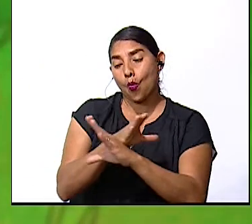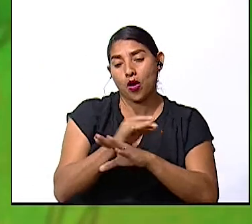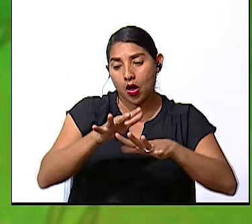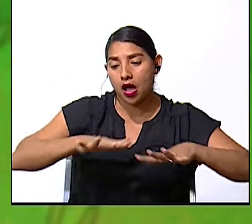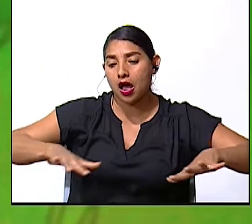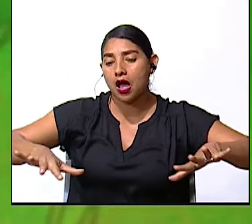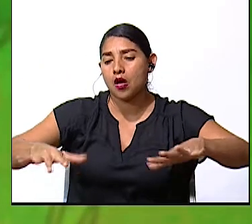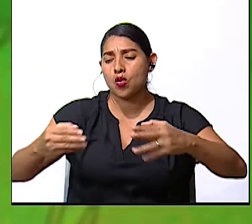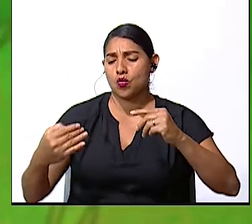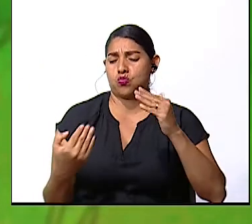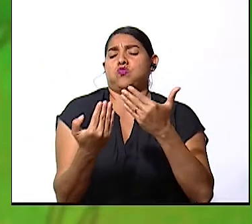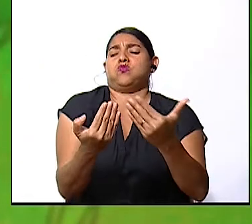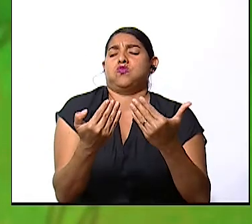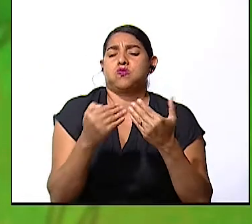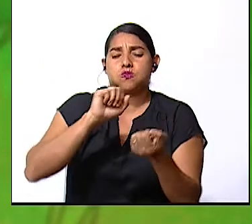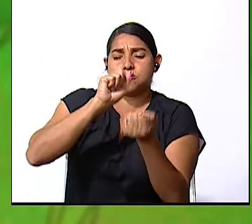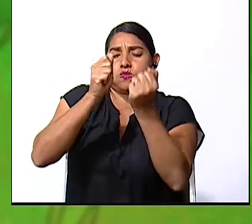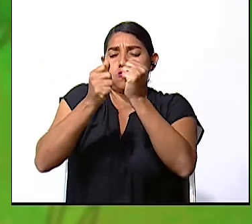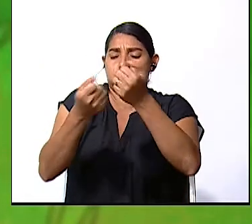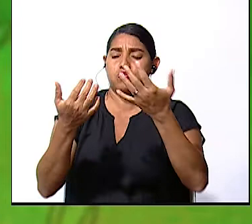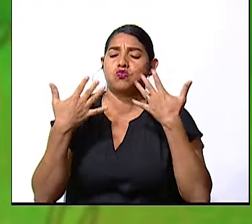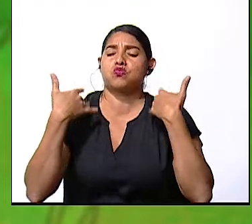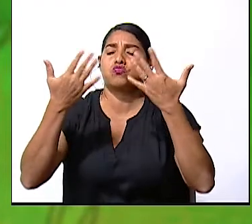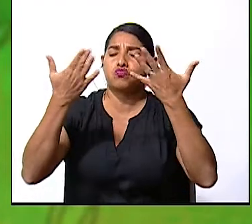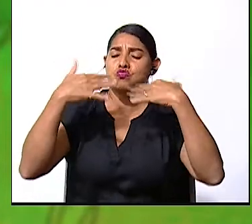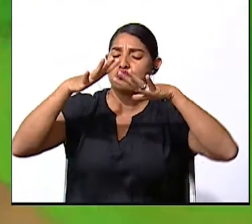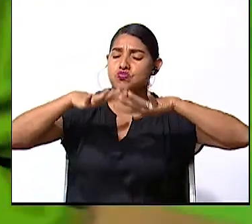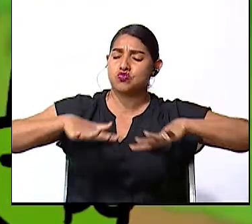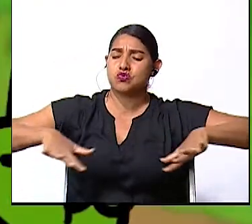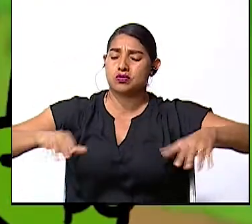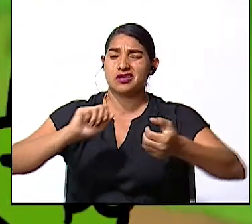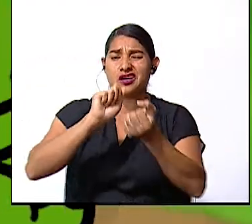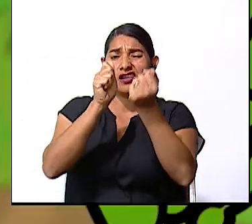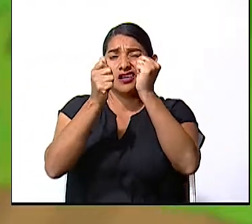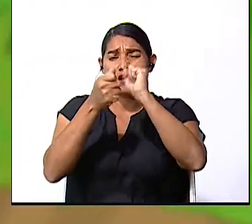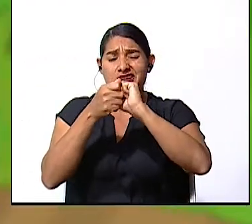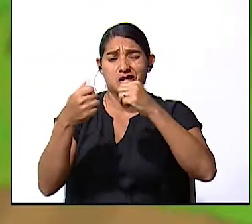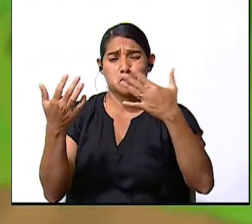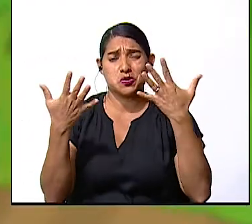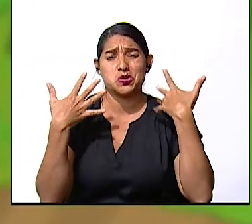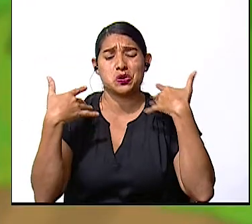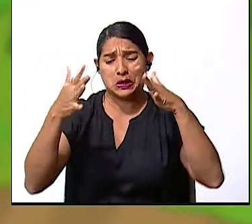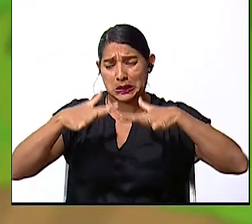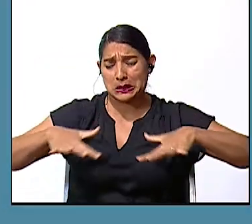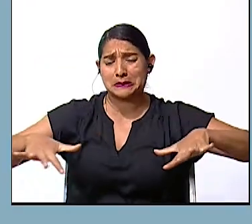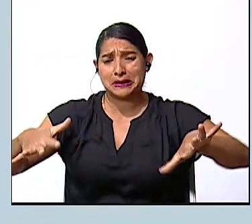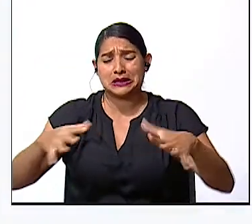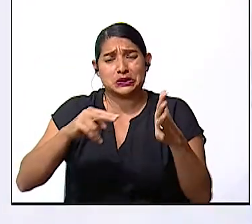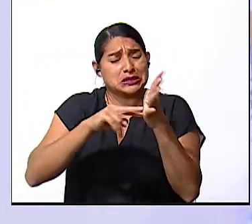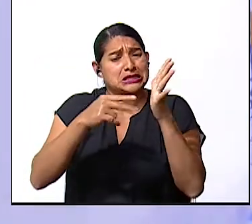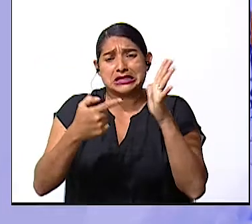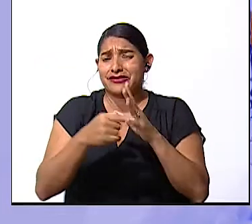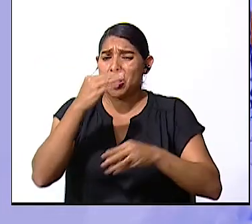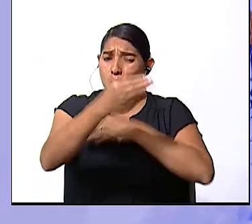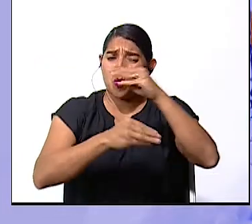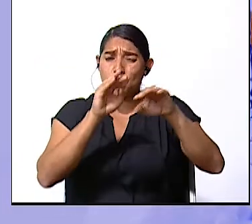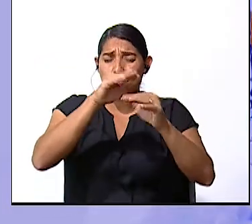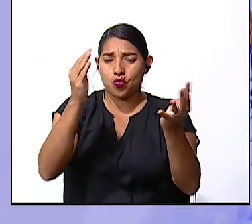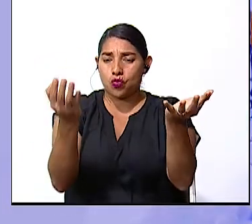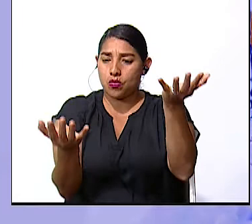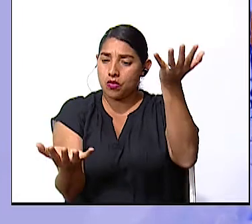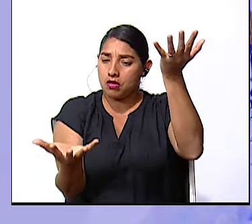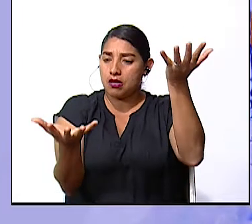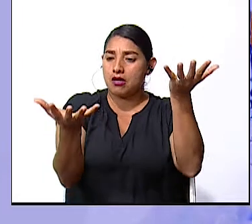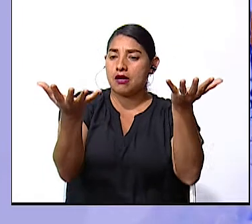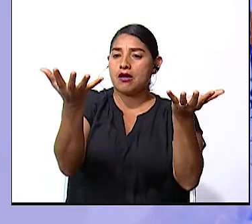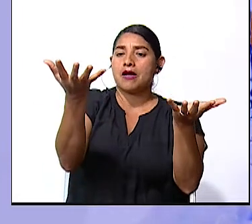ambiente y combatir el cambio climático. ¿Cambio climático? La Tierra tiene un clima equilibrado gracias